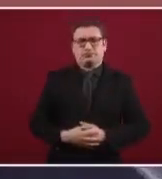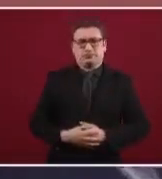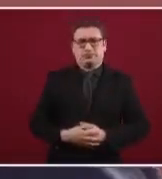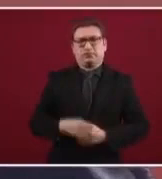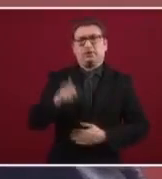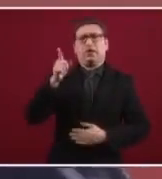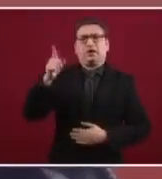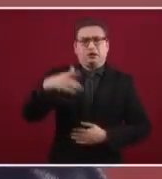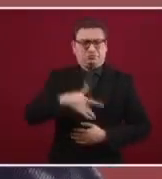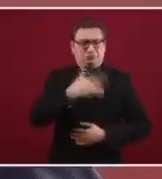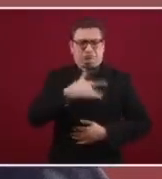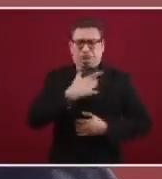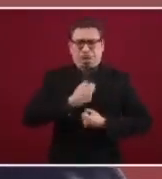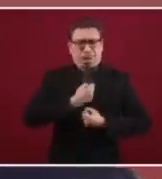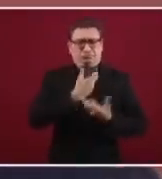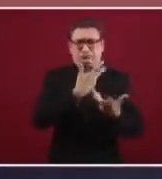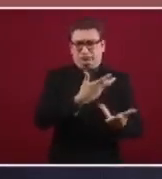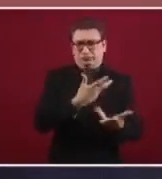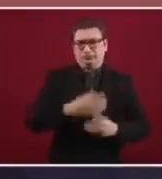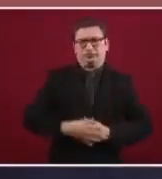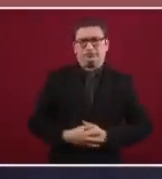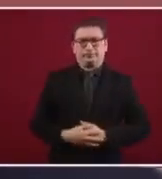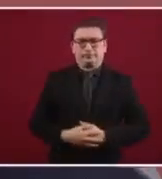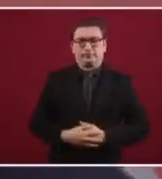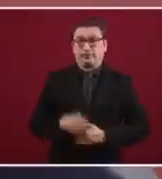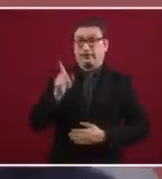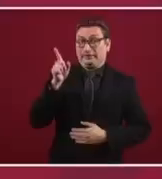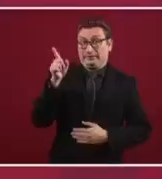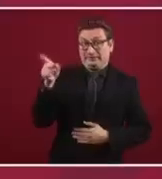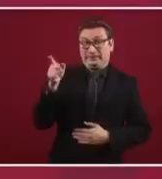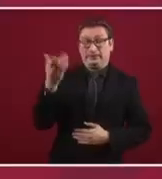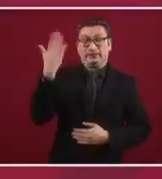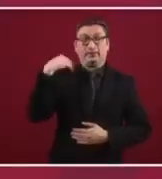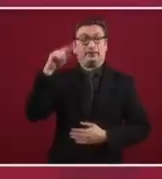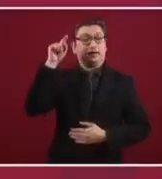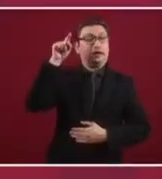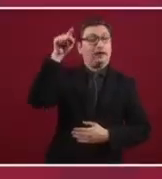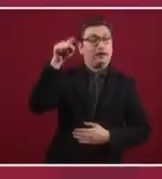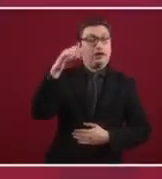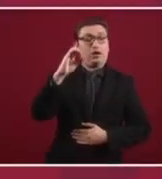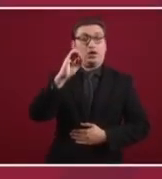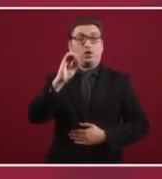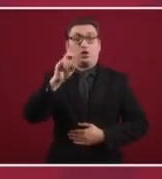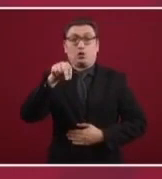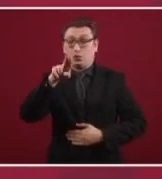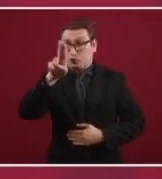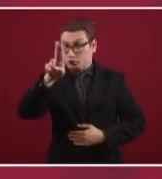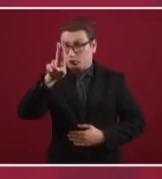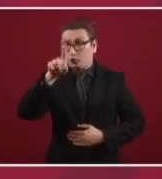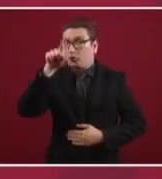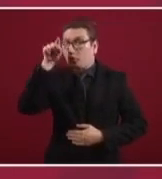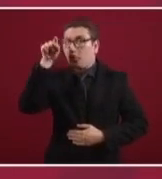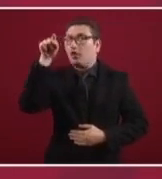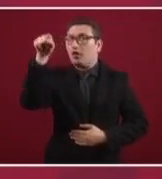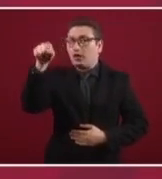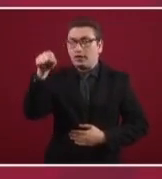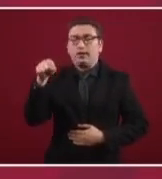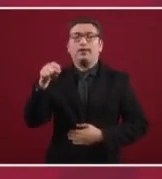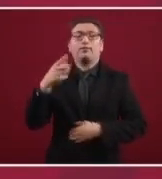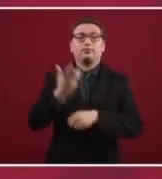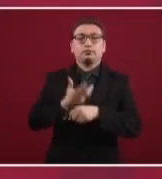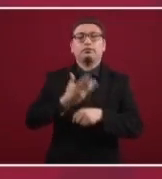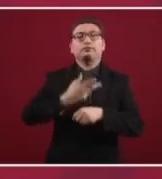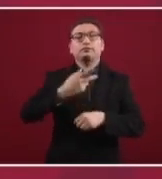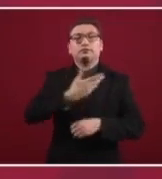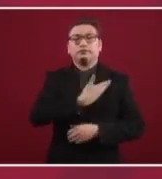Así lo externó en la ONU. Habló de respeto mutuo.